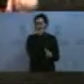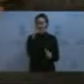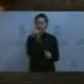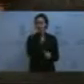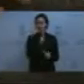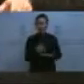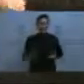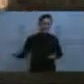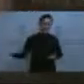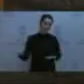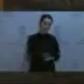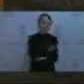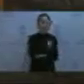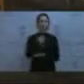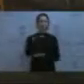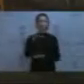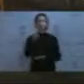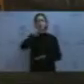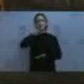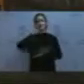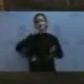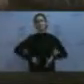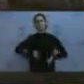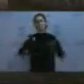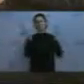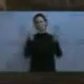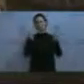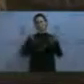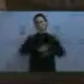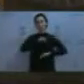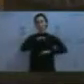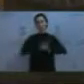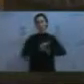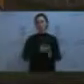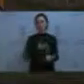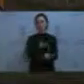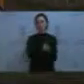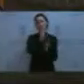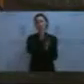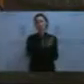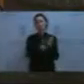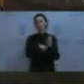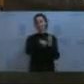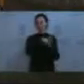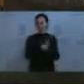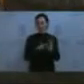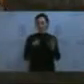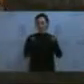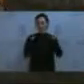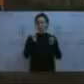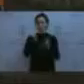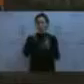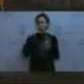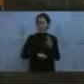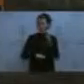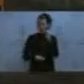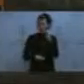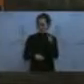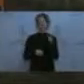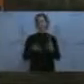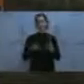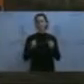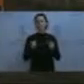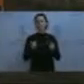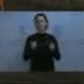de alumnos que participen en el programa, cumpliendo lo dispuesto una vez más en el Estatuto. Este programa, señoría, ya voy